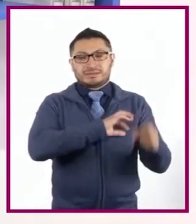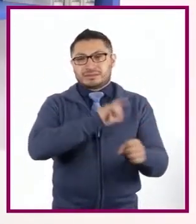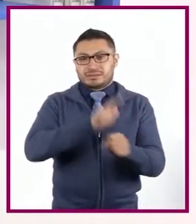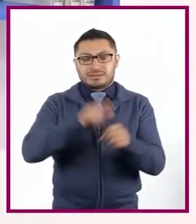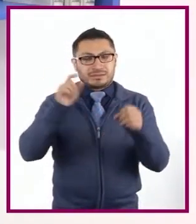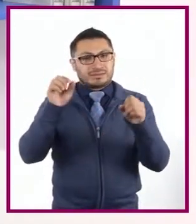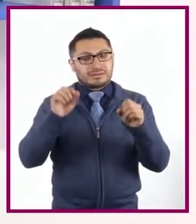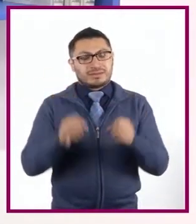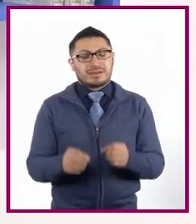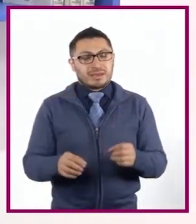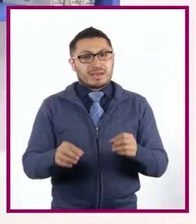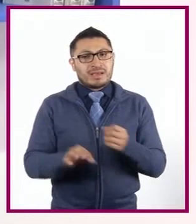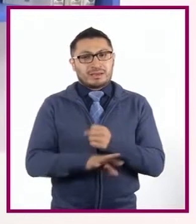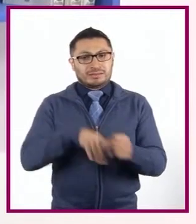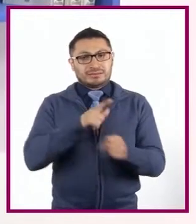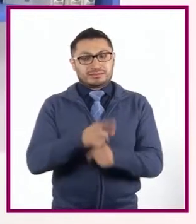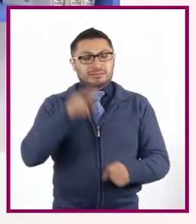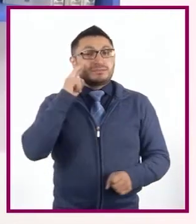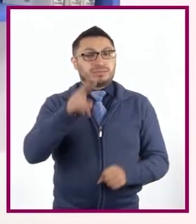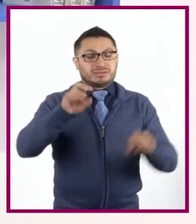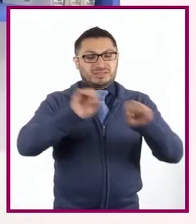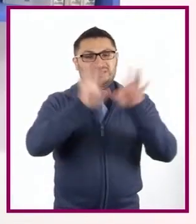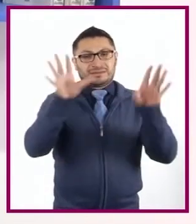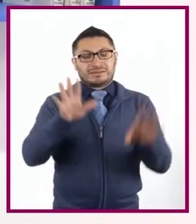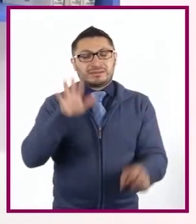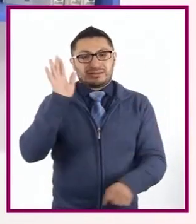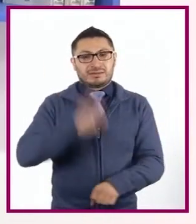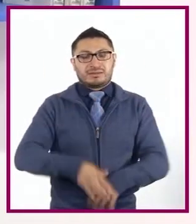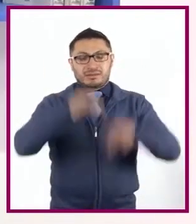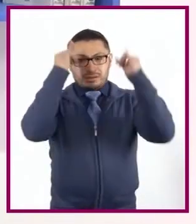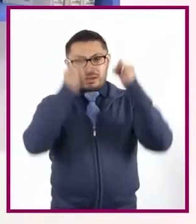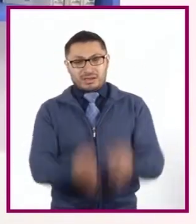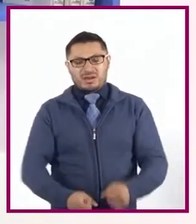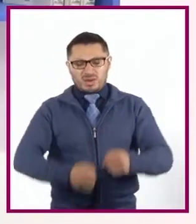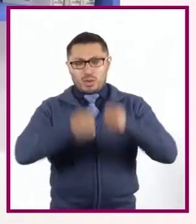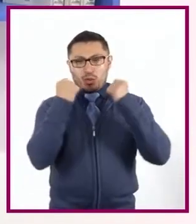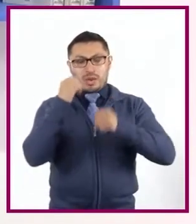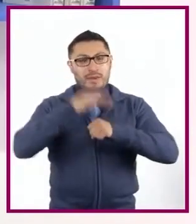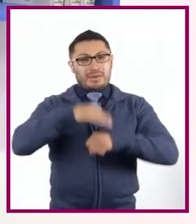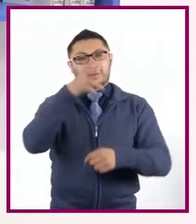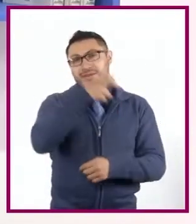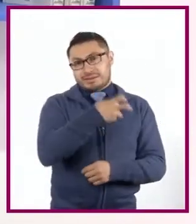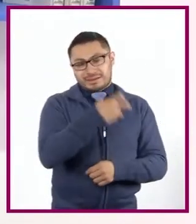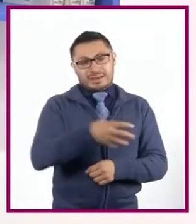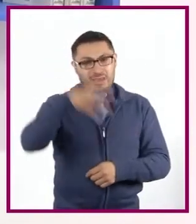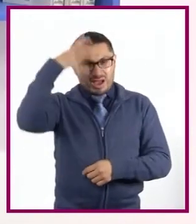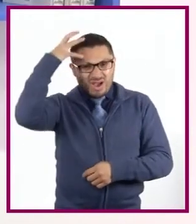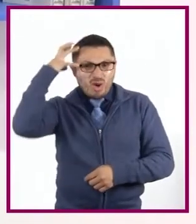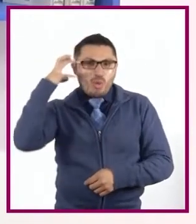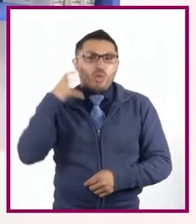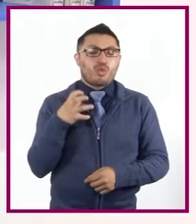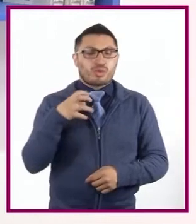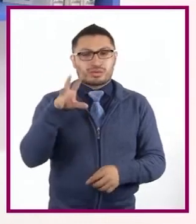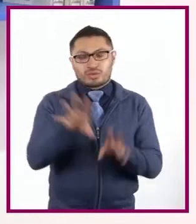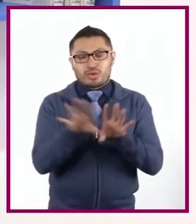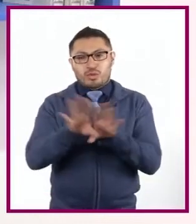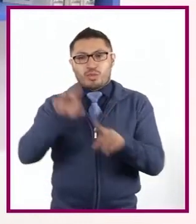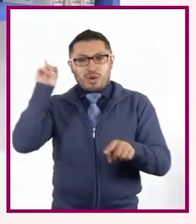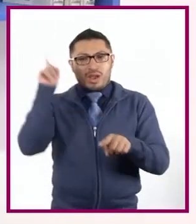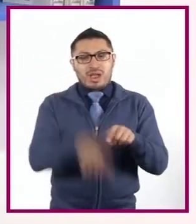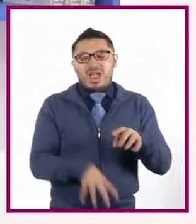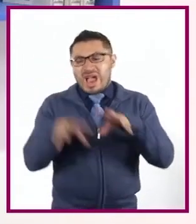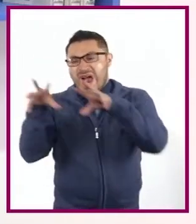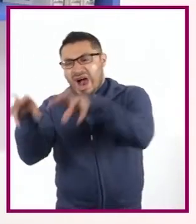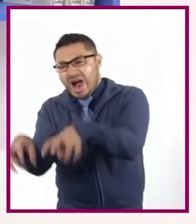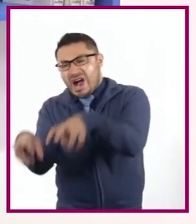Vemos claramente que el individuo más fuerte, en este caso el león, logra arrebatar la